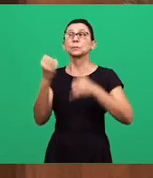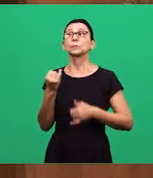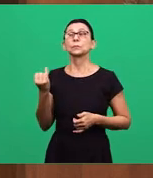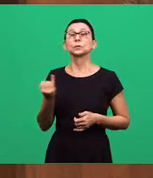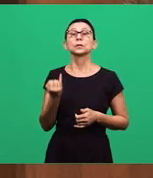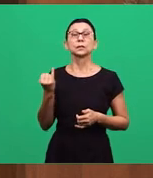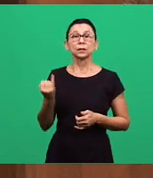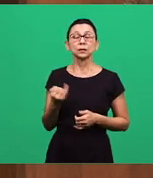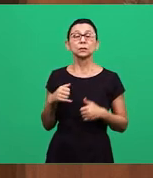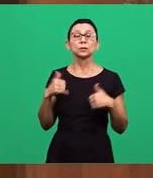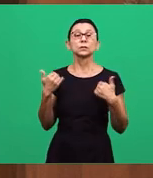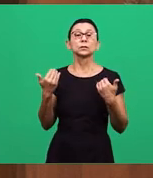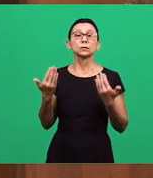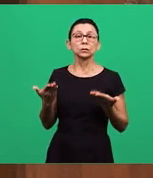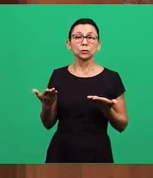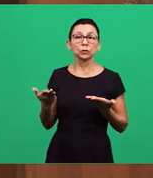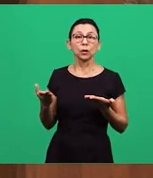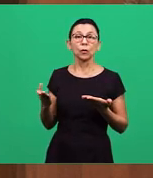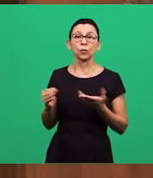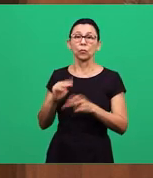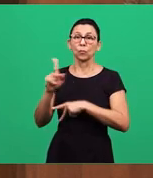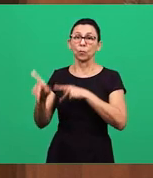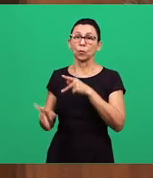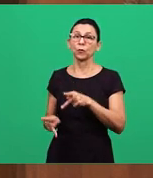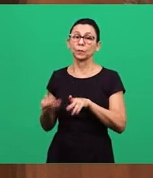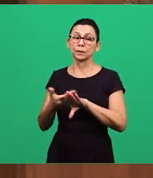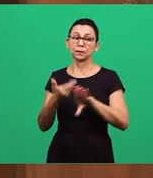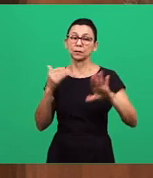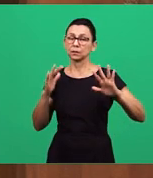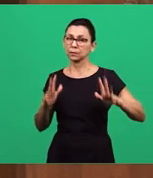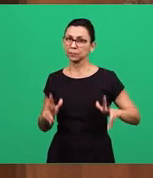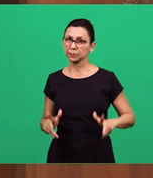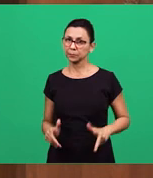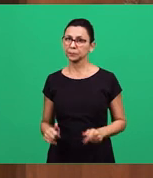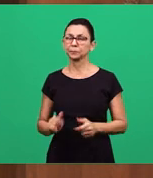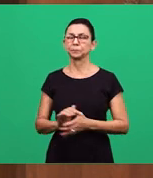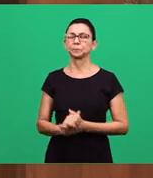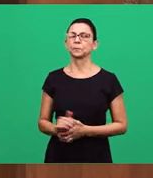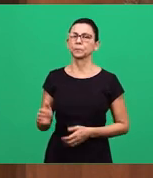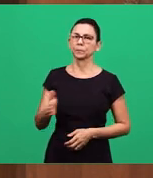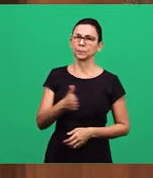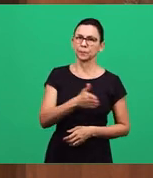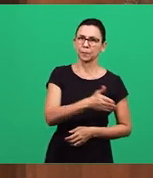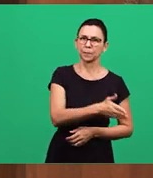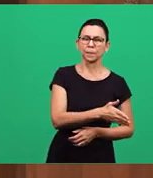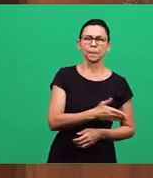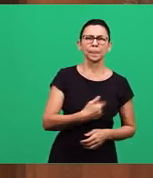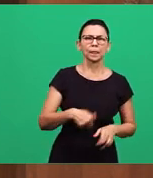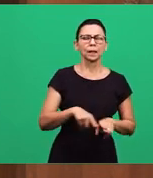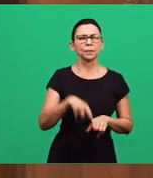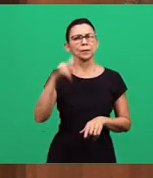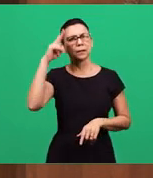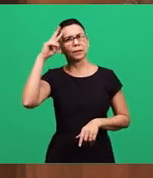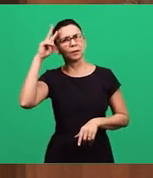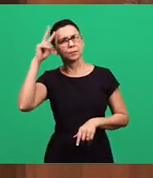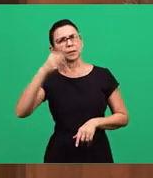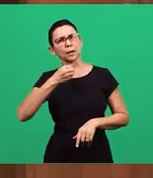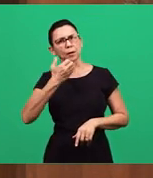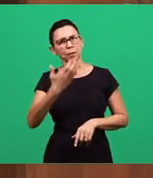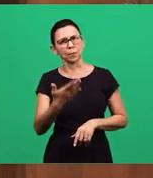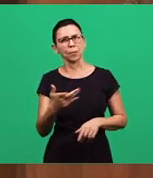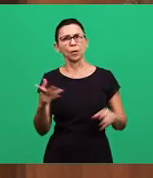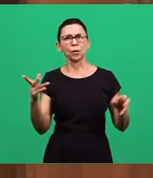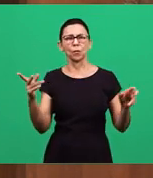este momento. Es muy bueno recordar que hay una semejanza extraordinaria